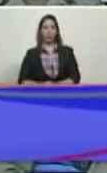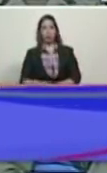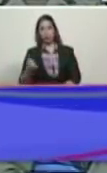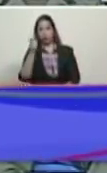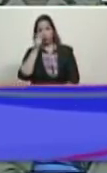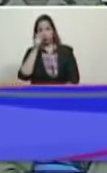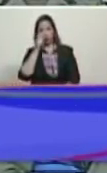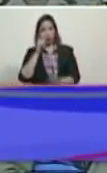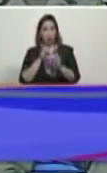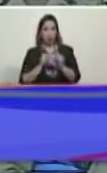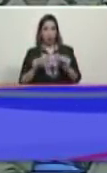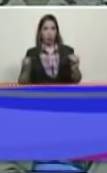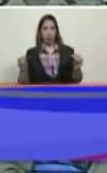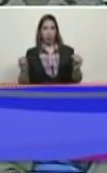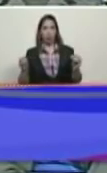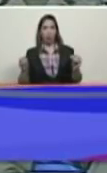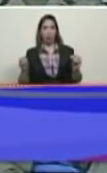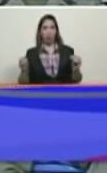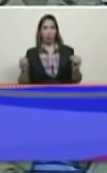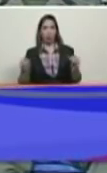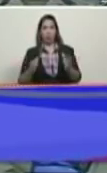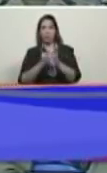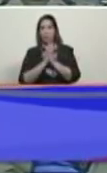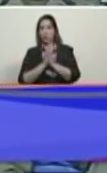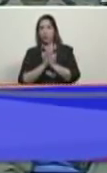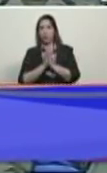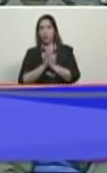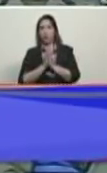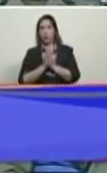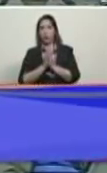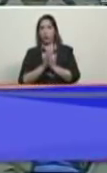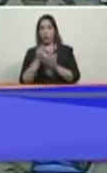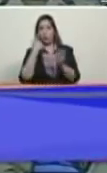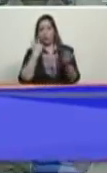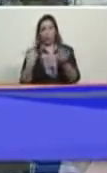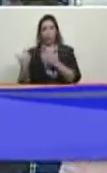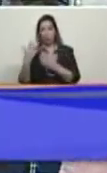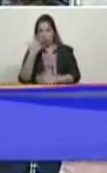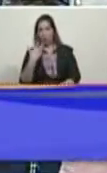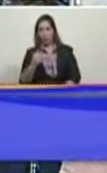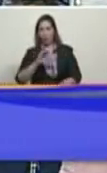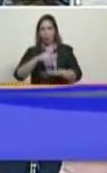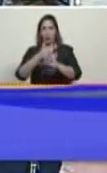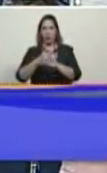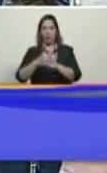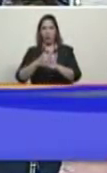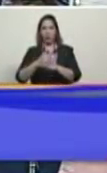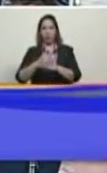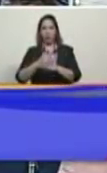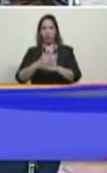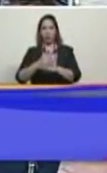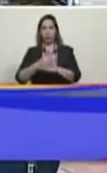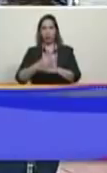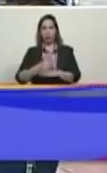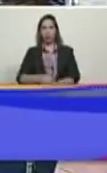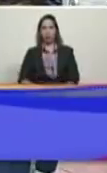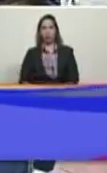diarias. Señor general, mande a discreción, por favor. Entendido, mi comandante en jefe. ¡A discreción!